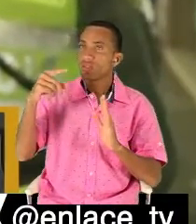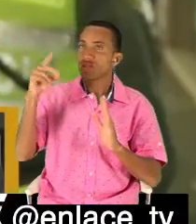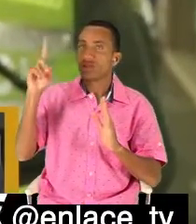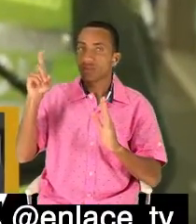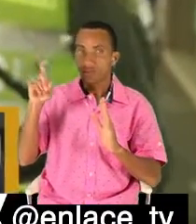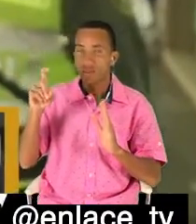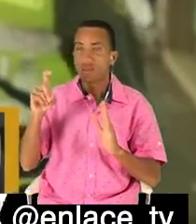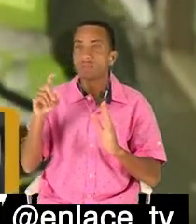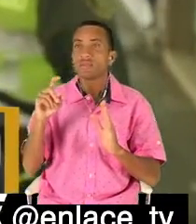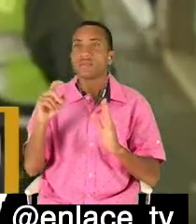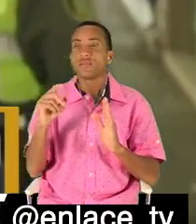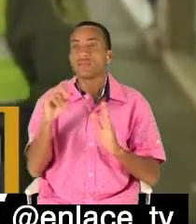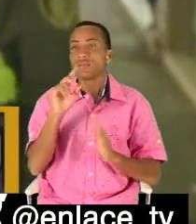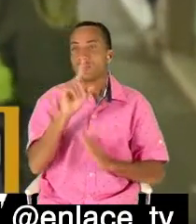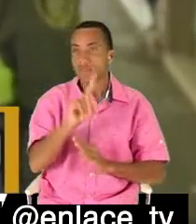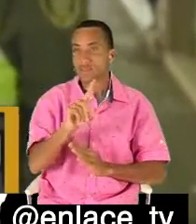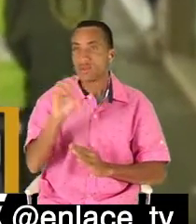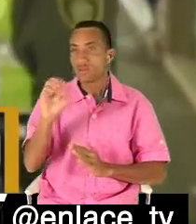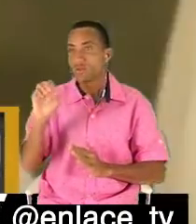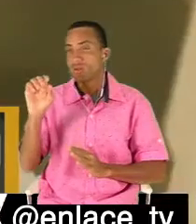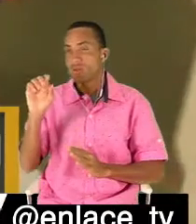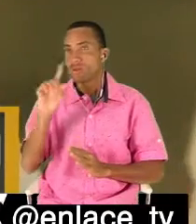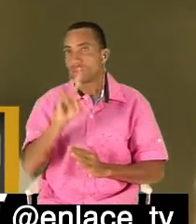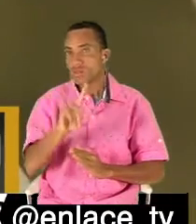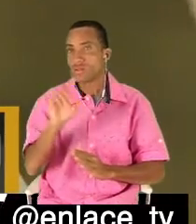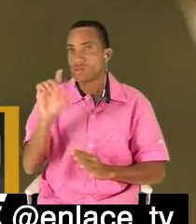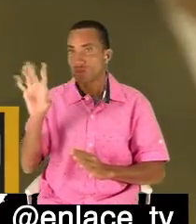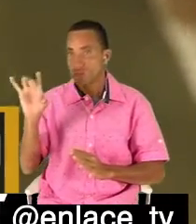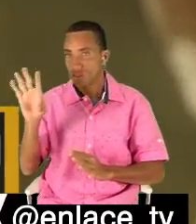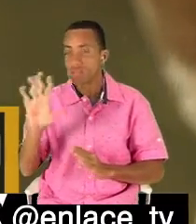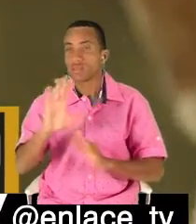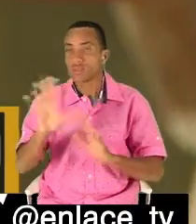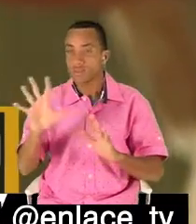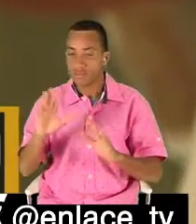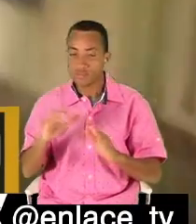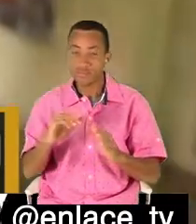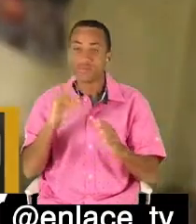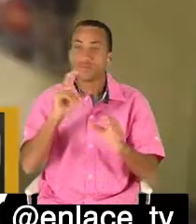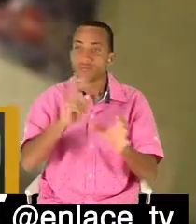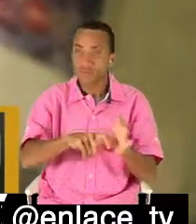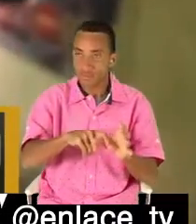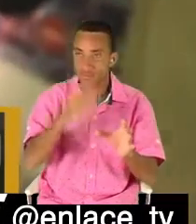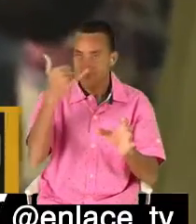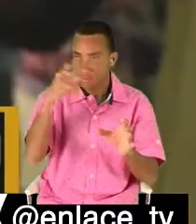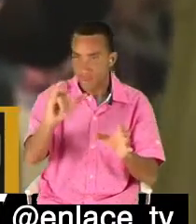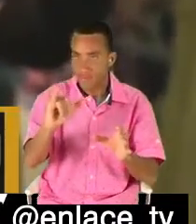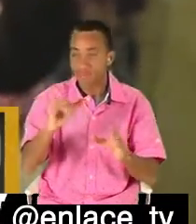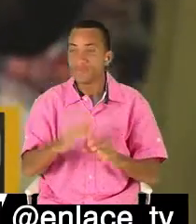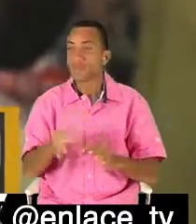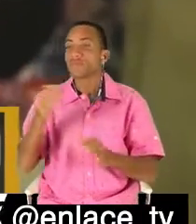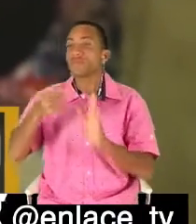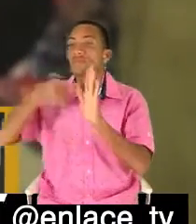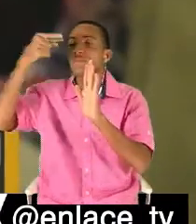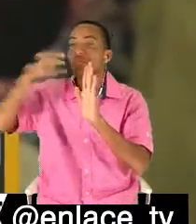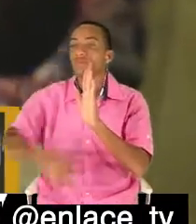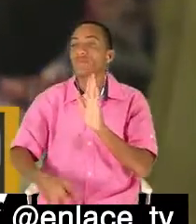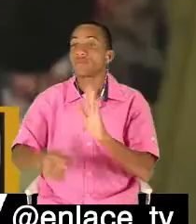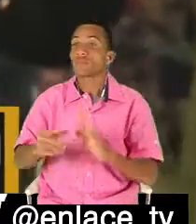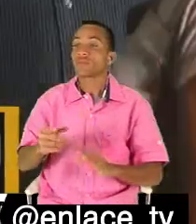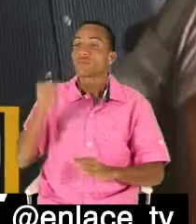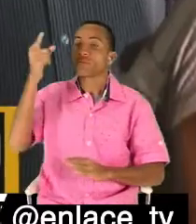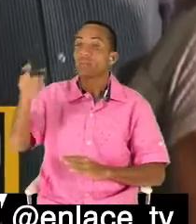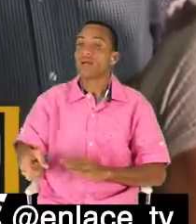2006-115, que es el radicado. Y en el mismo ya hay una sentencia que ordenó al señor